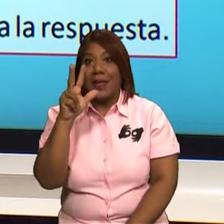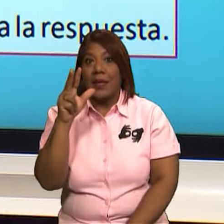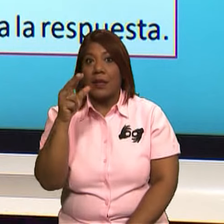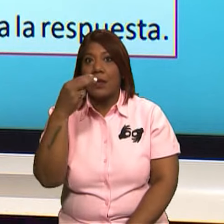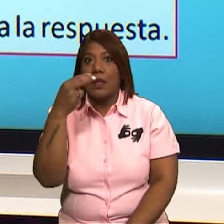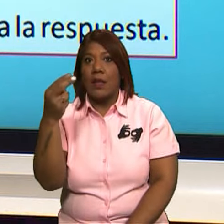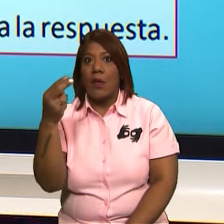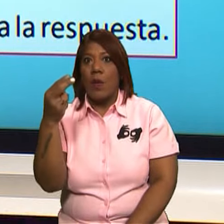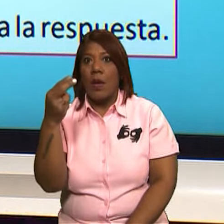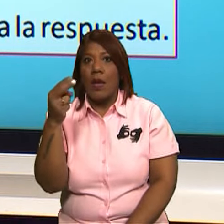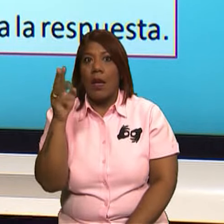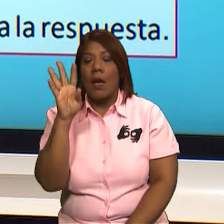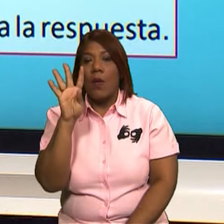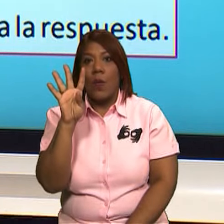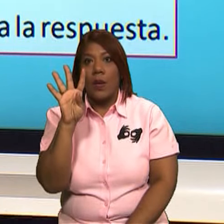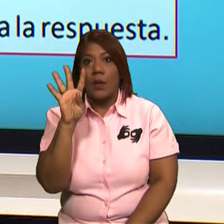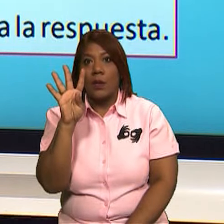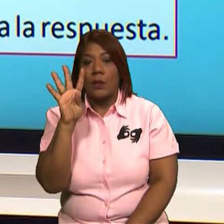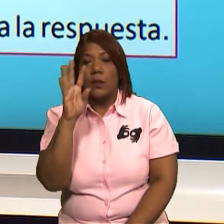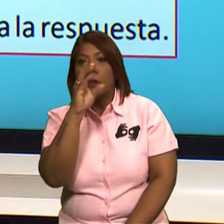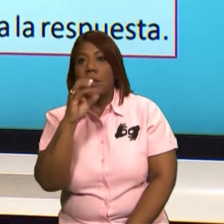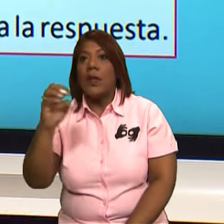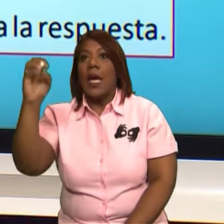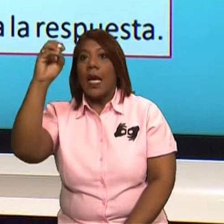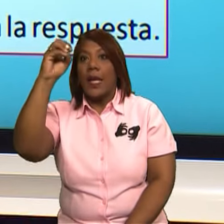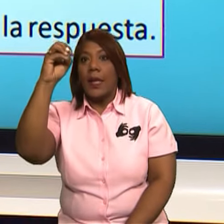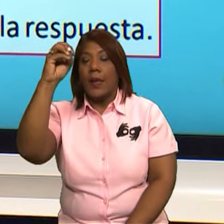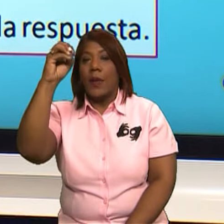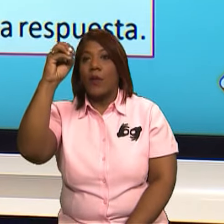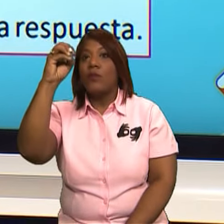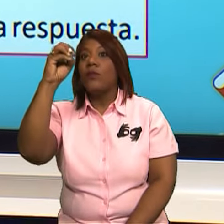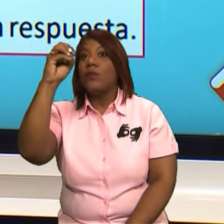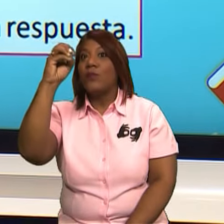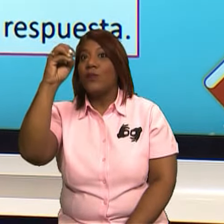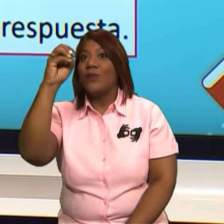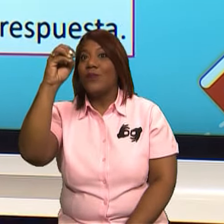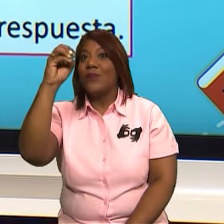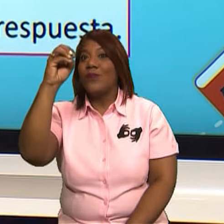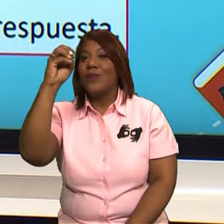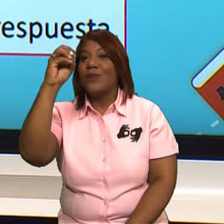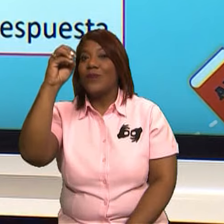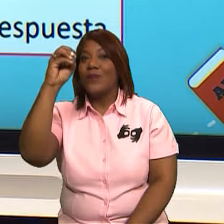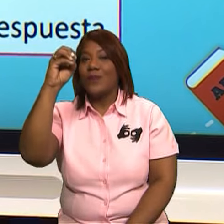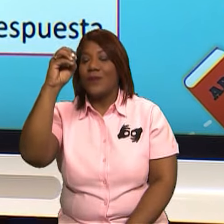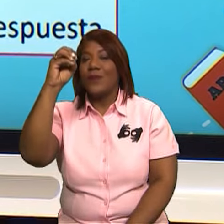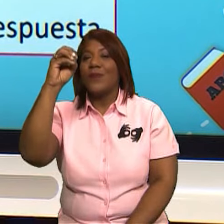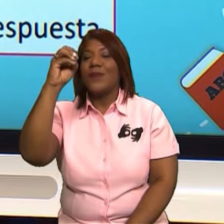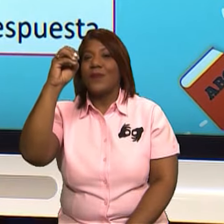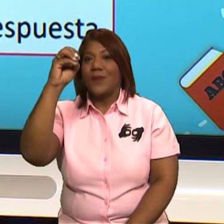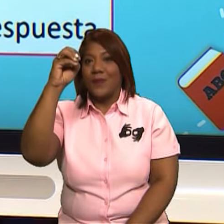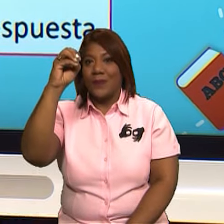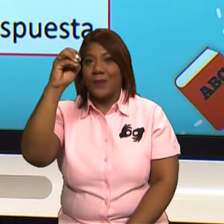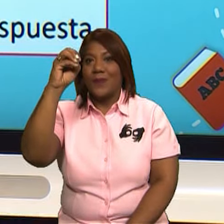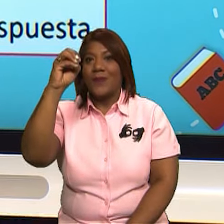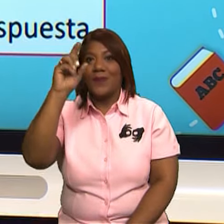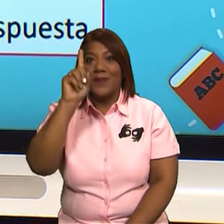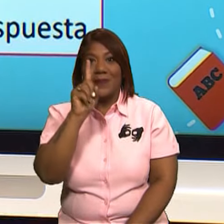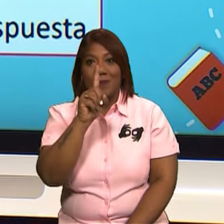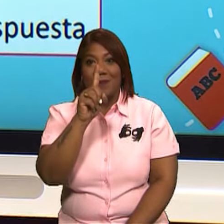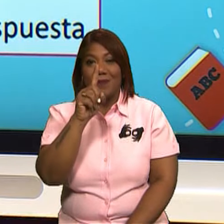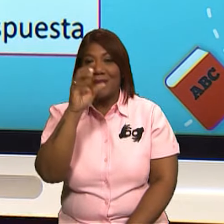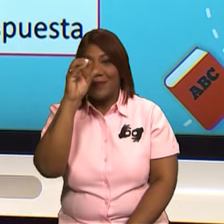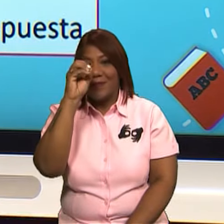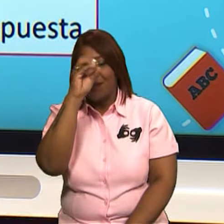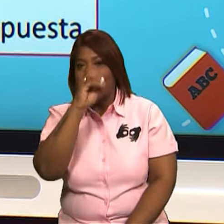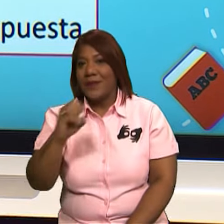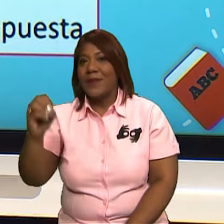0, entre 3 es 4, y al resultado le agrego la cantidad de ceros que tengo. En este ejemplo tengo un solo